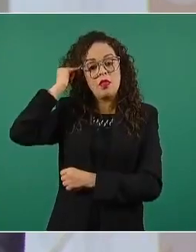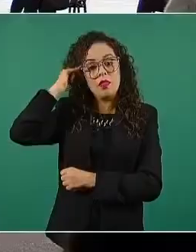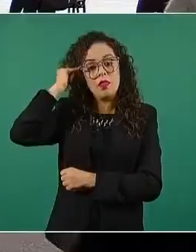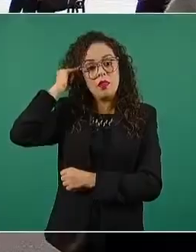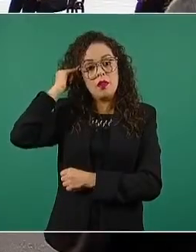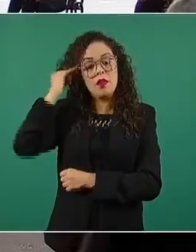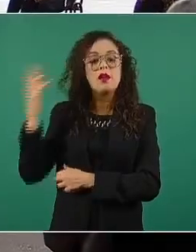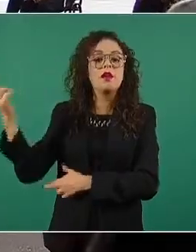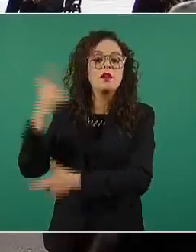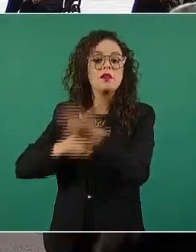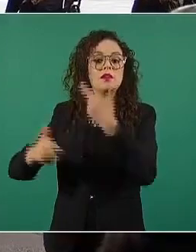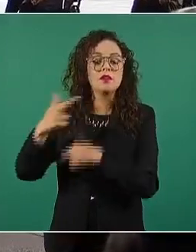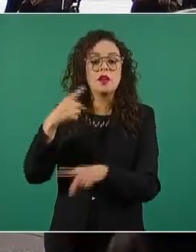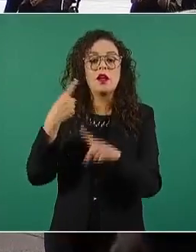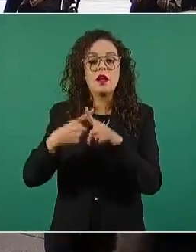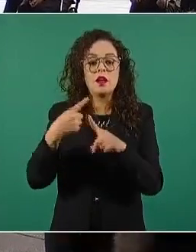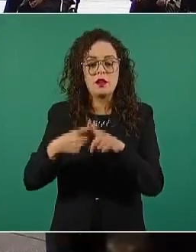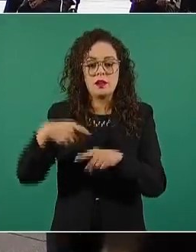de Quetzalcóatl,